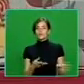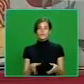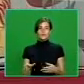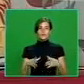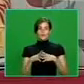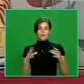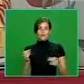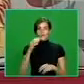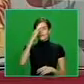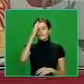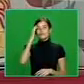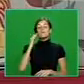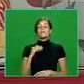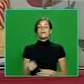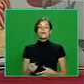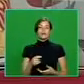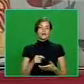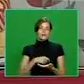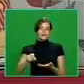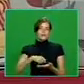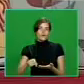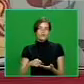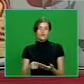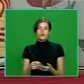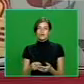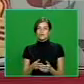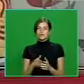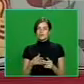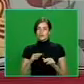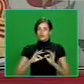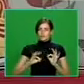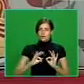todo los escritores guionistas